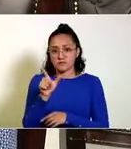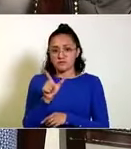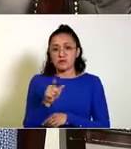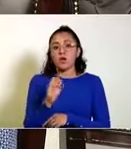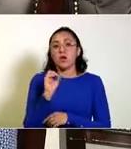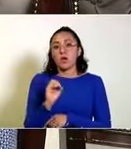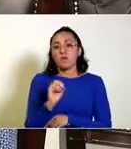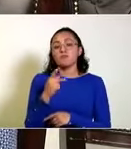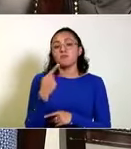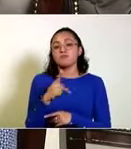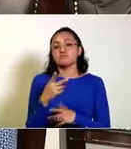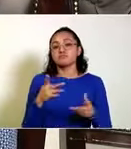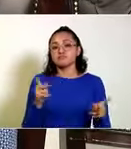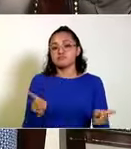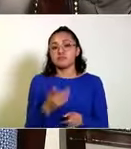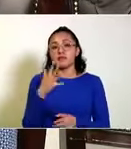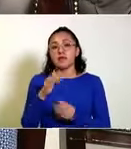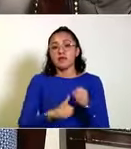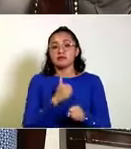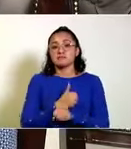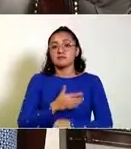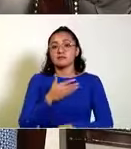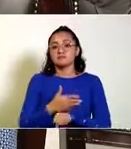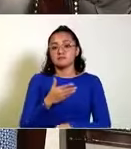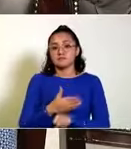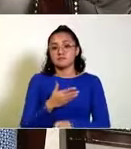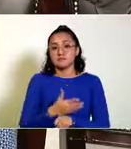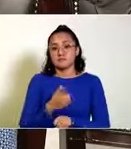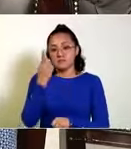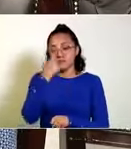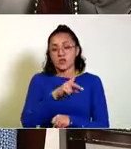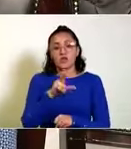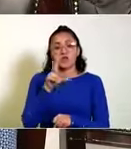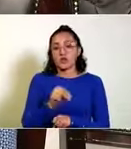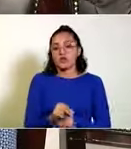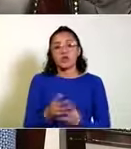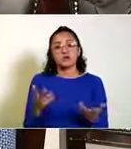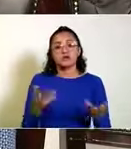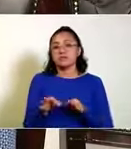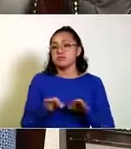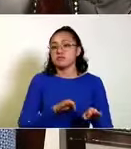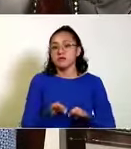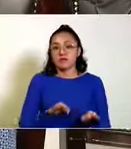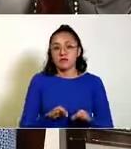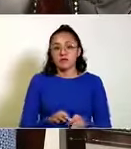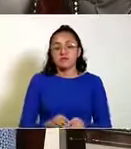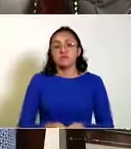o licencia comercial por 10 años para el derecho de ejercer su profesión o comercio, señor gobernador.